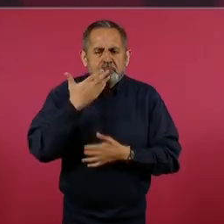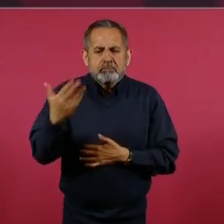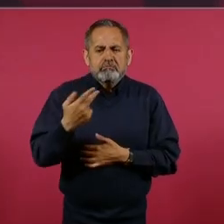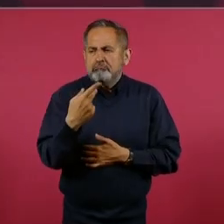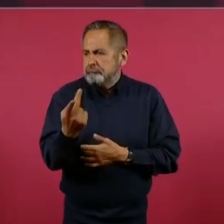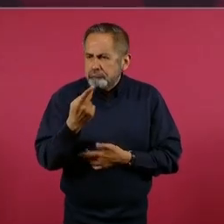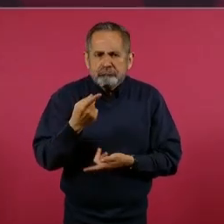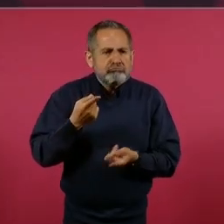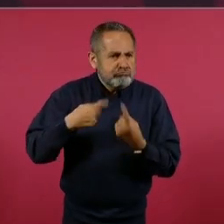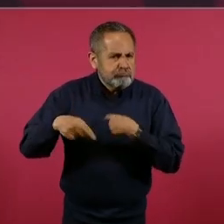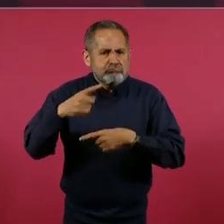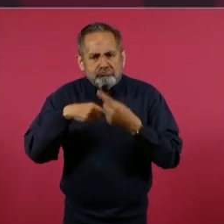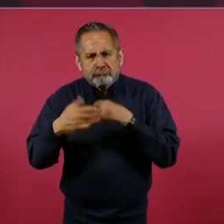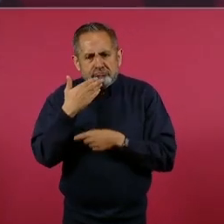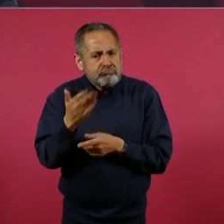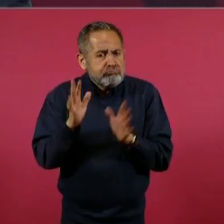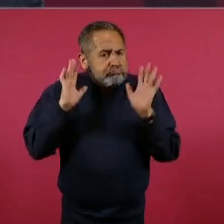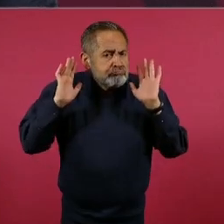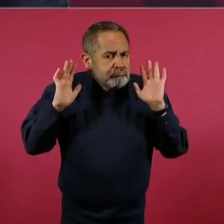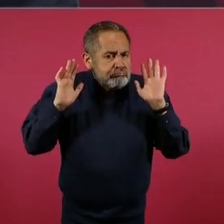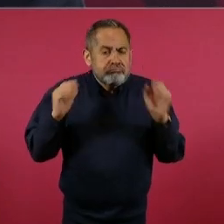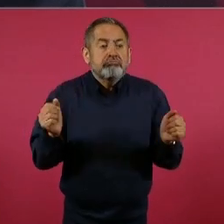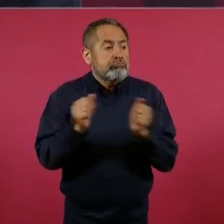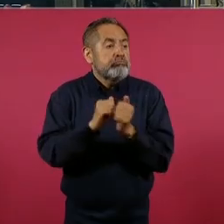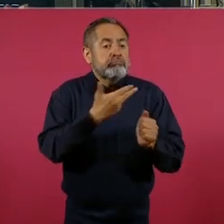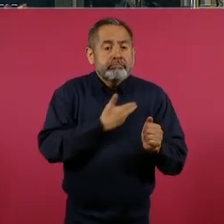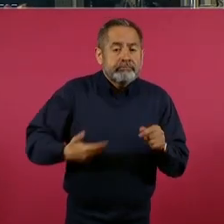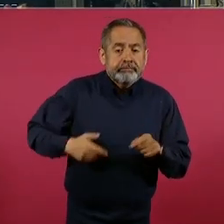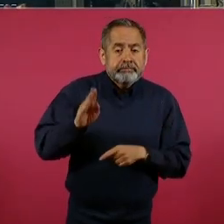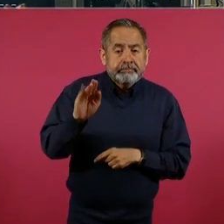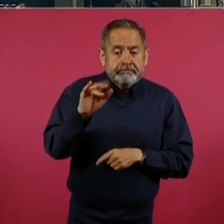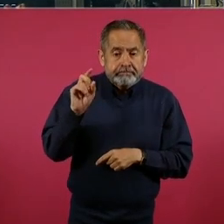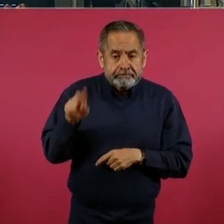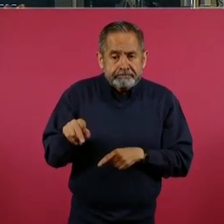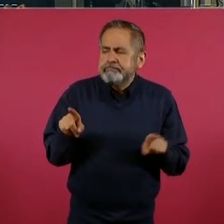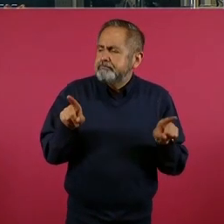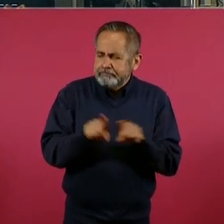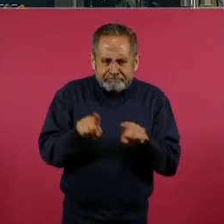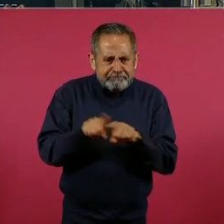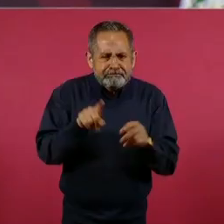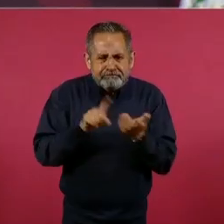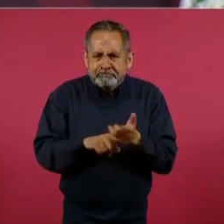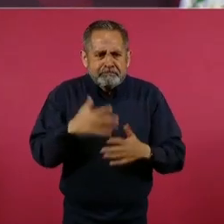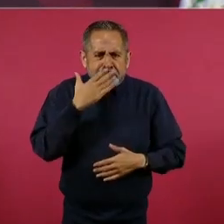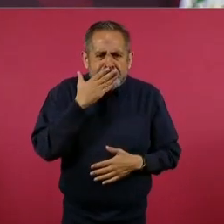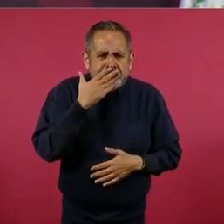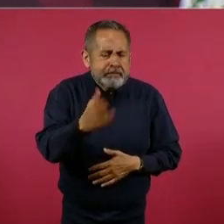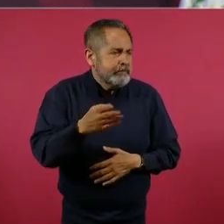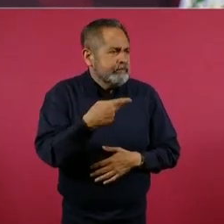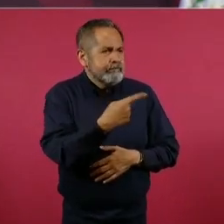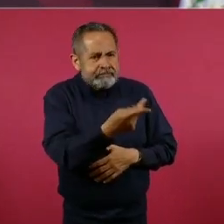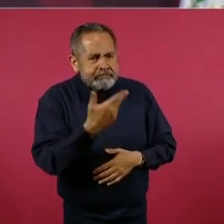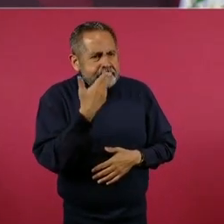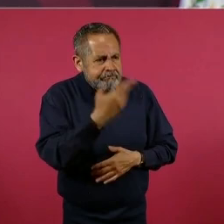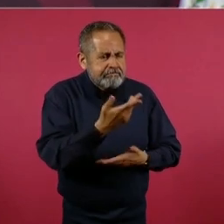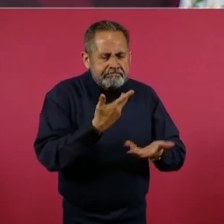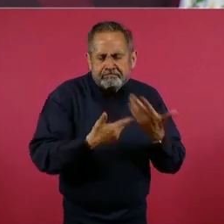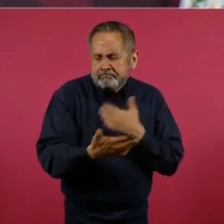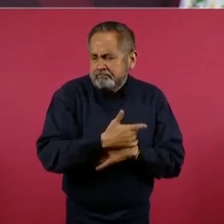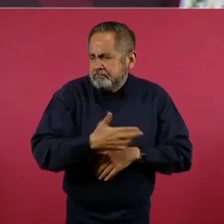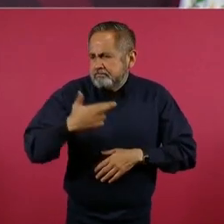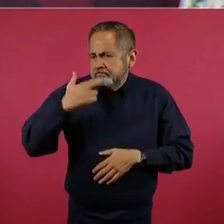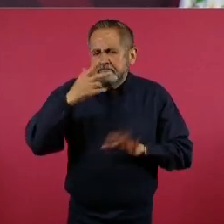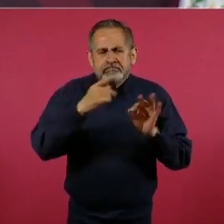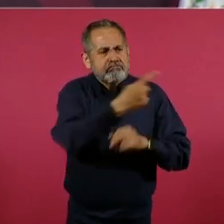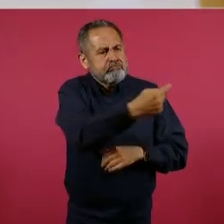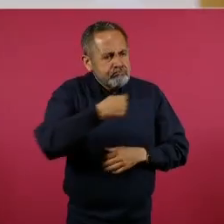con el presidente Trump y ya dije, con el presidente Biden ha sido también muy buena, inmejorable,